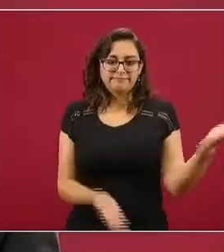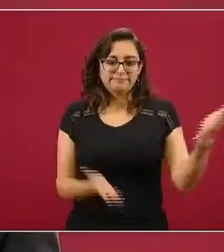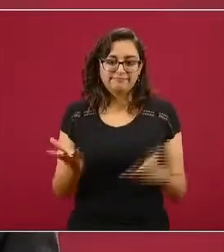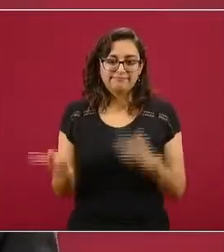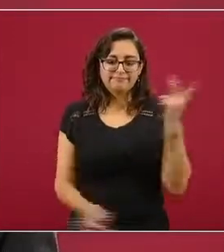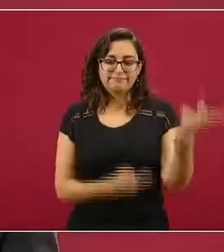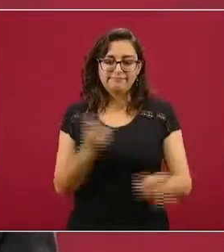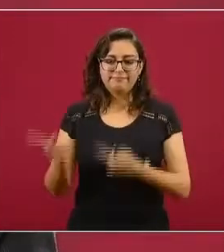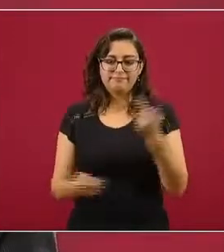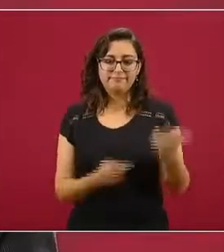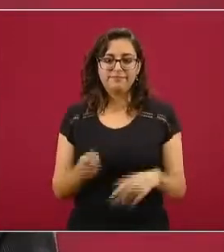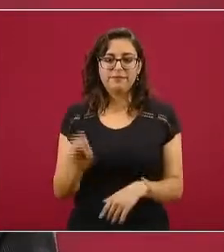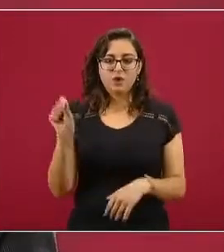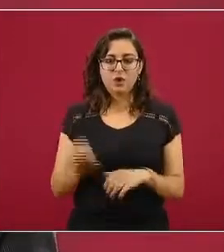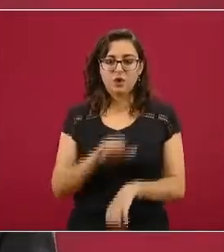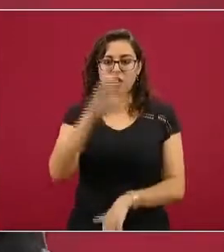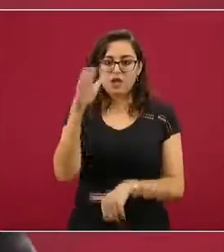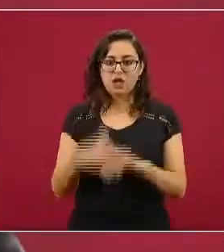preguntas.